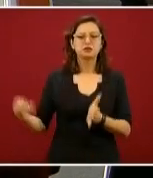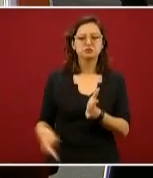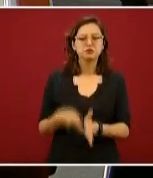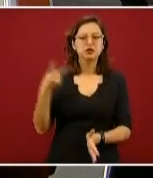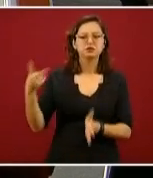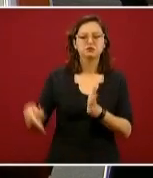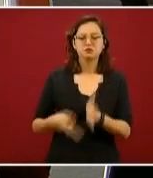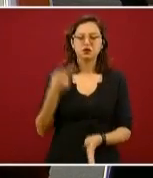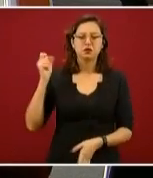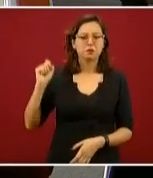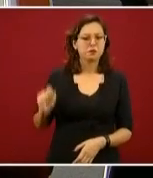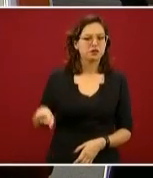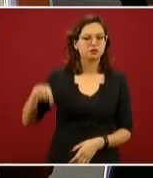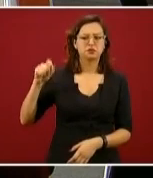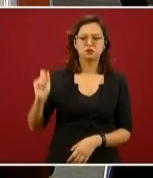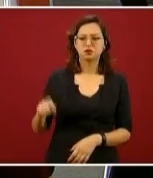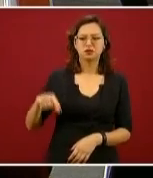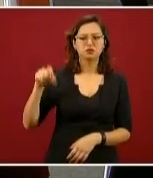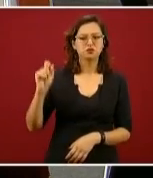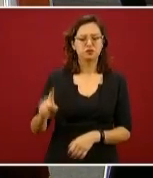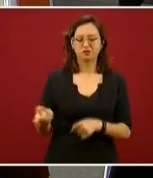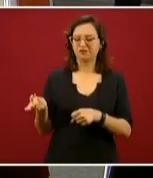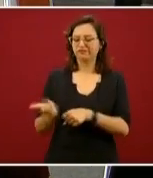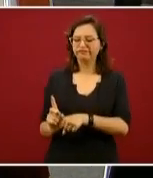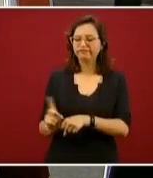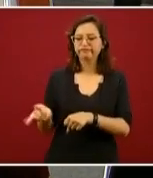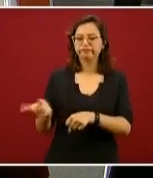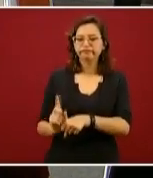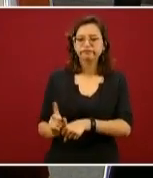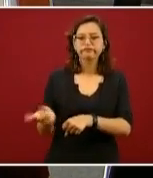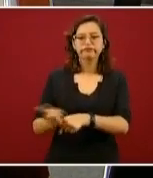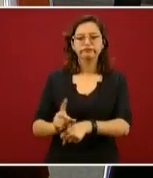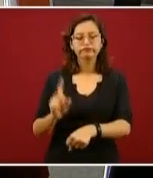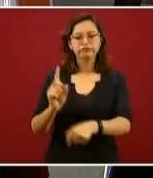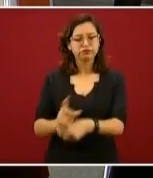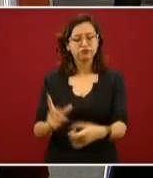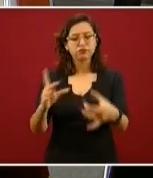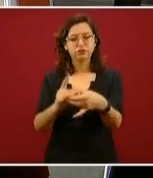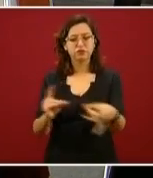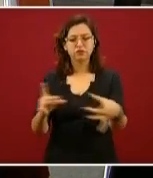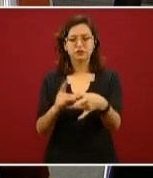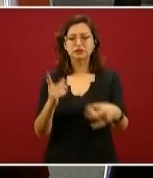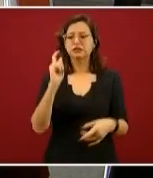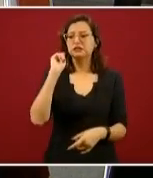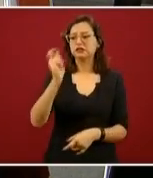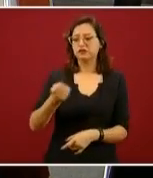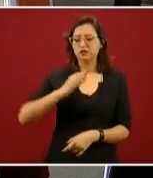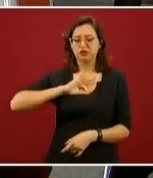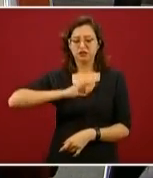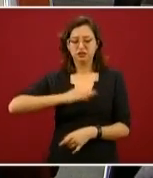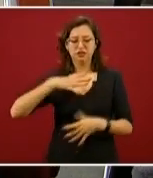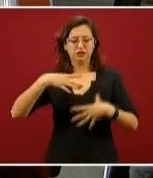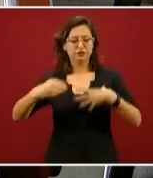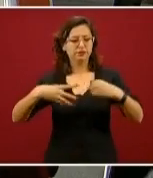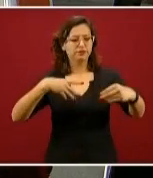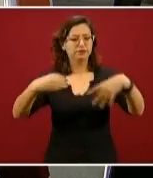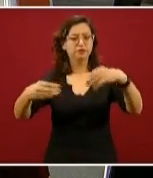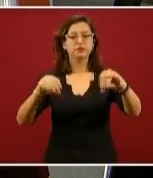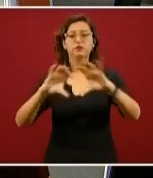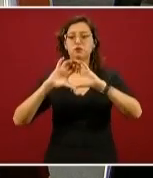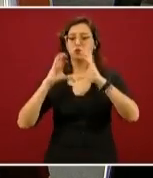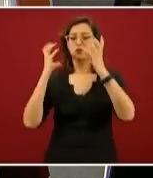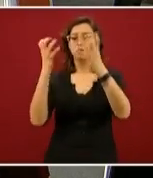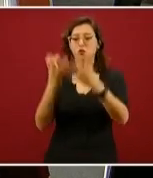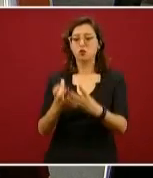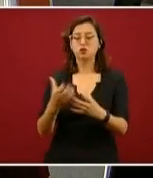ido comentando todos y cada uno de los días sobre la evolución de esta epidemia en el mundo desde